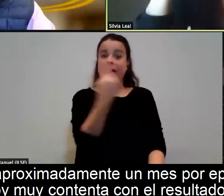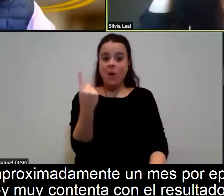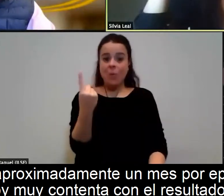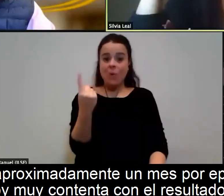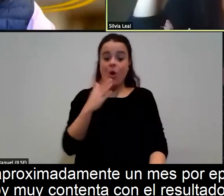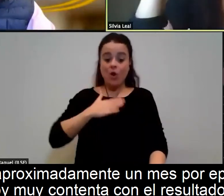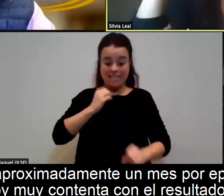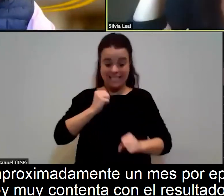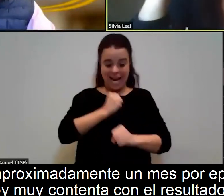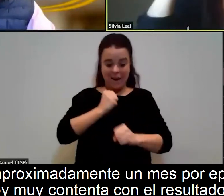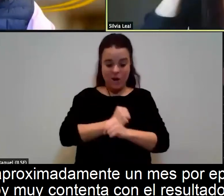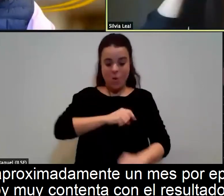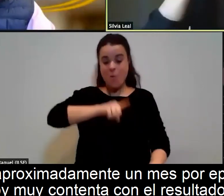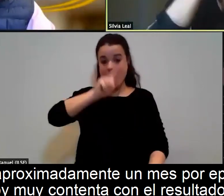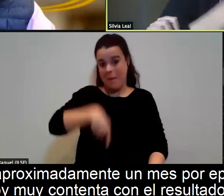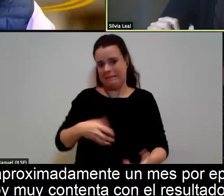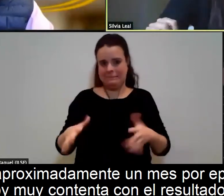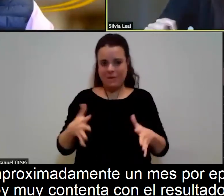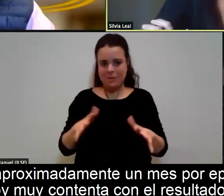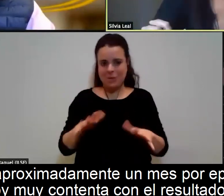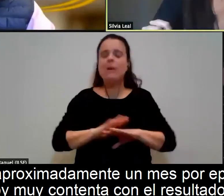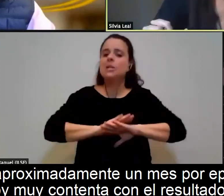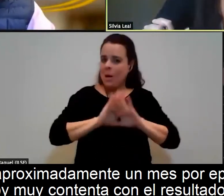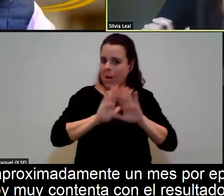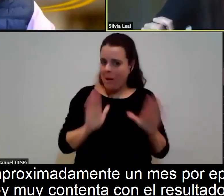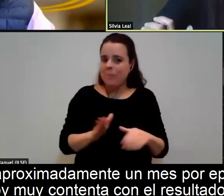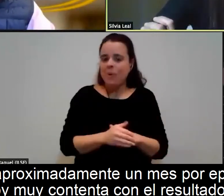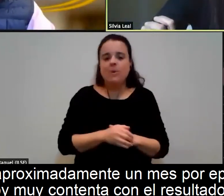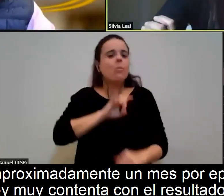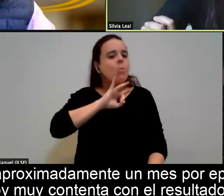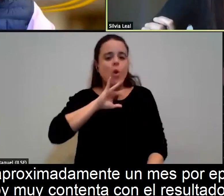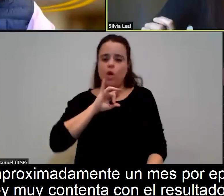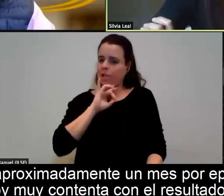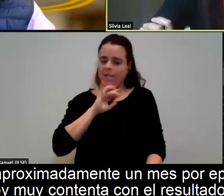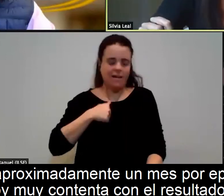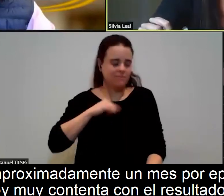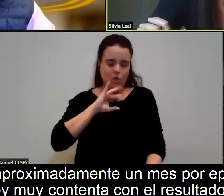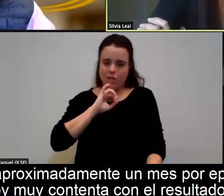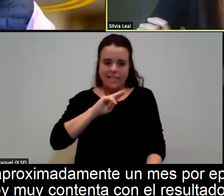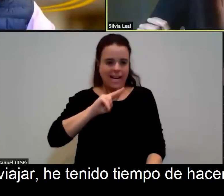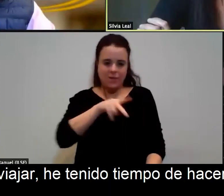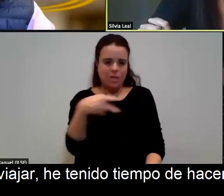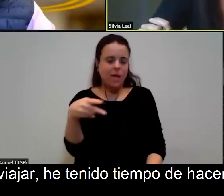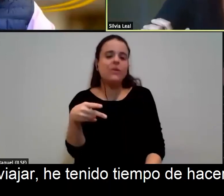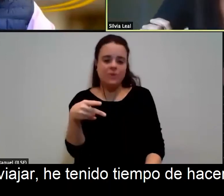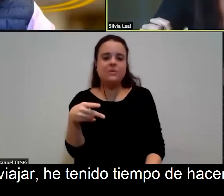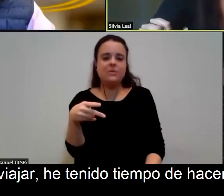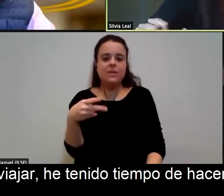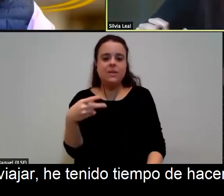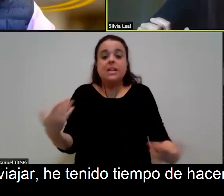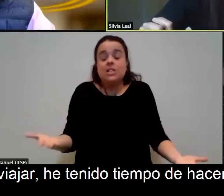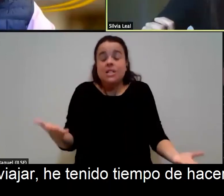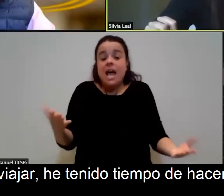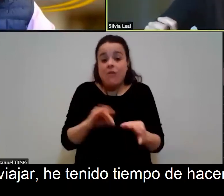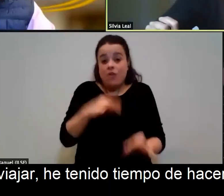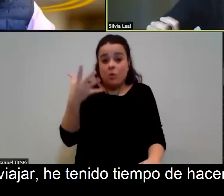bueno, ya lo reutilizaré y bueno, estoy muy contenta con el resultado y afortunadamente, como estoy sin viajar, pues he tenido el tiempo